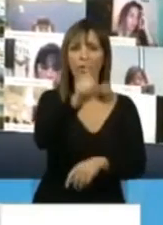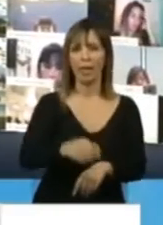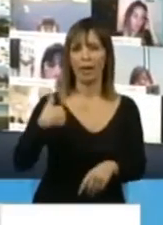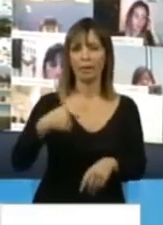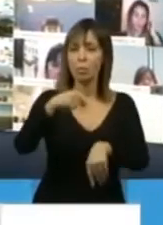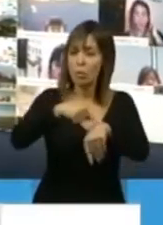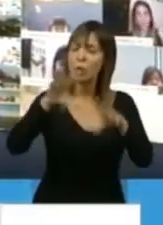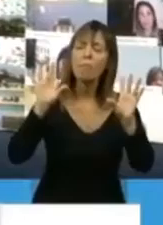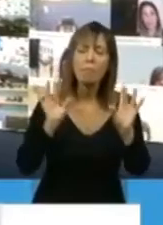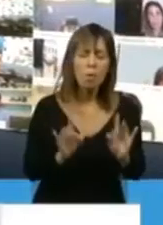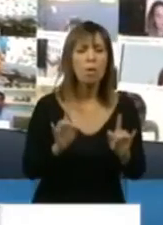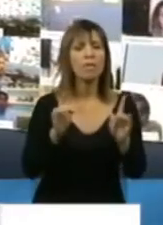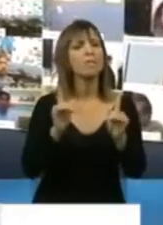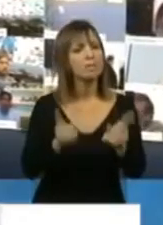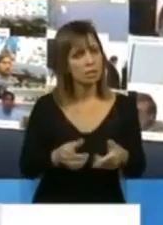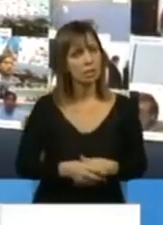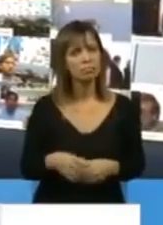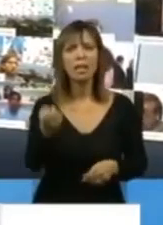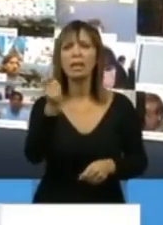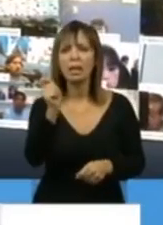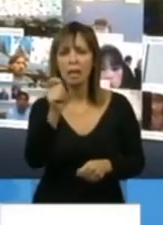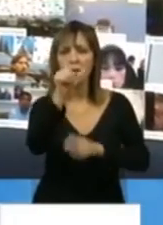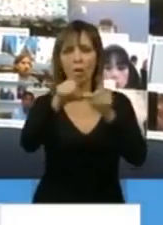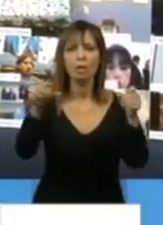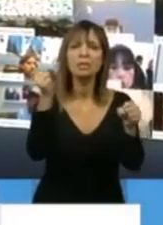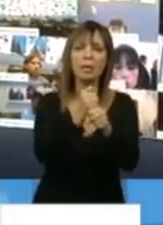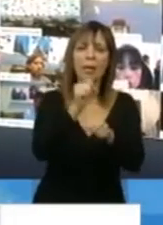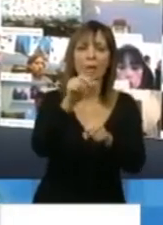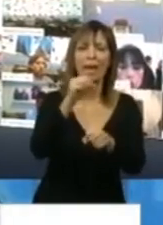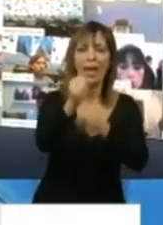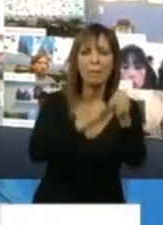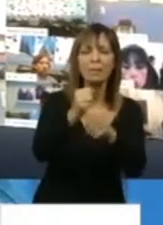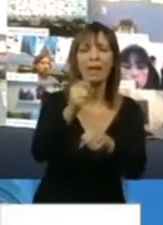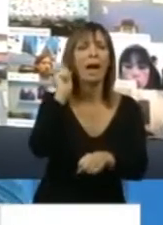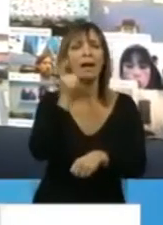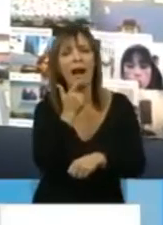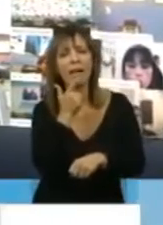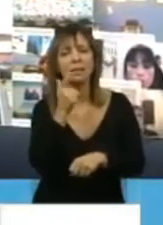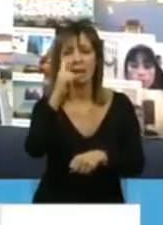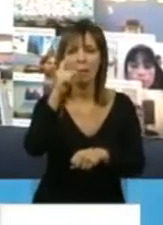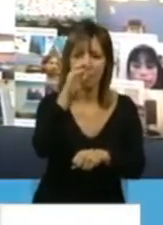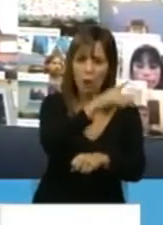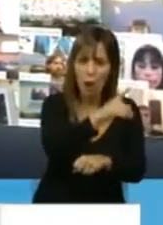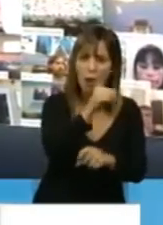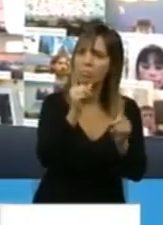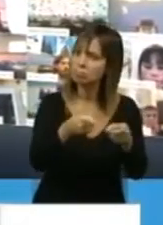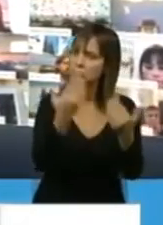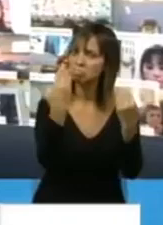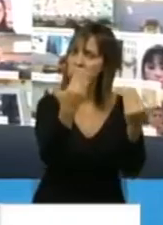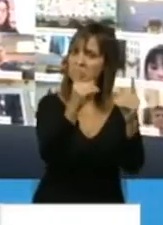momento realmente muy complejo y son los trabajadores del gas y el petróleo por eso respetando